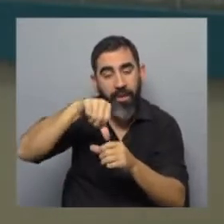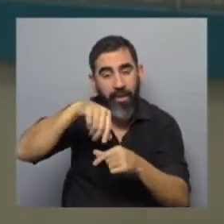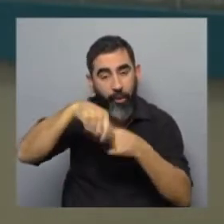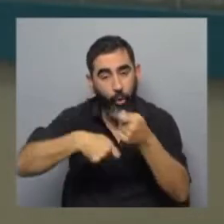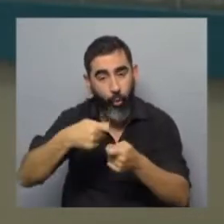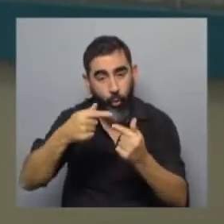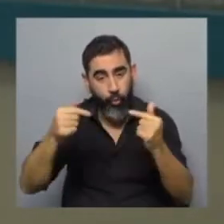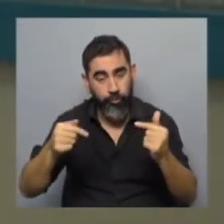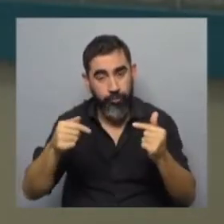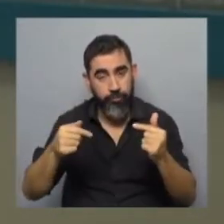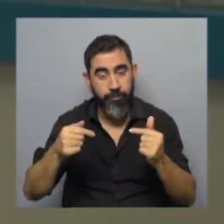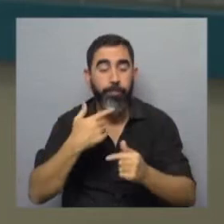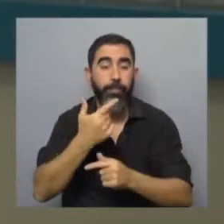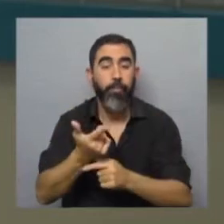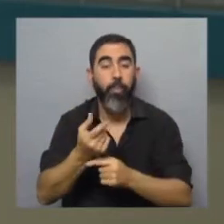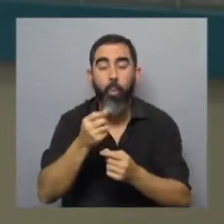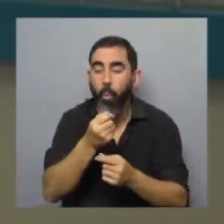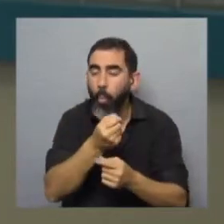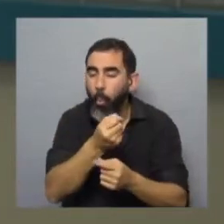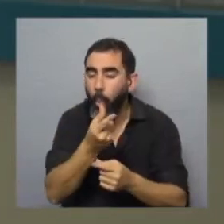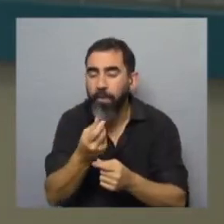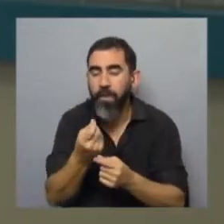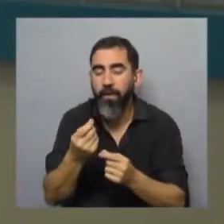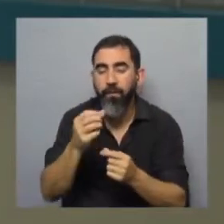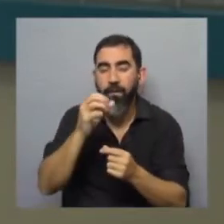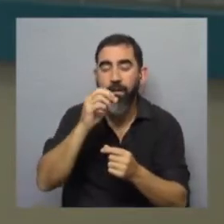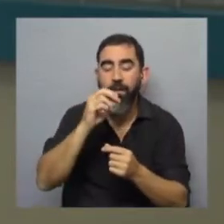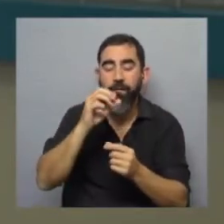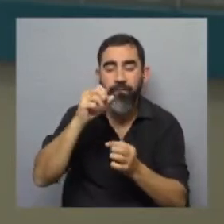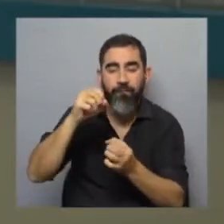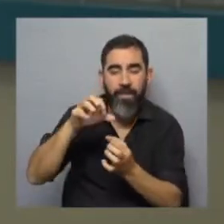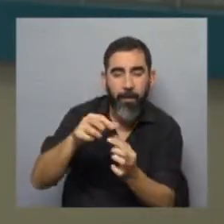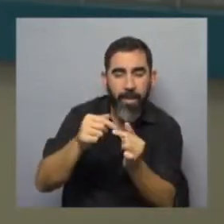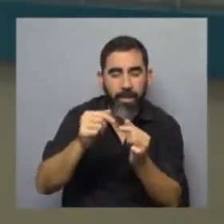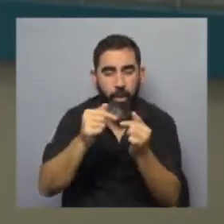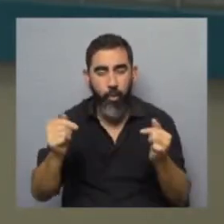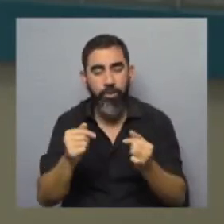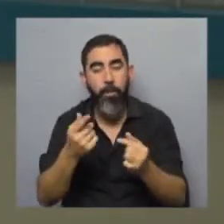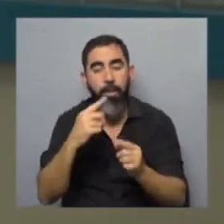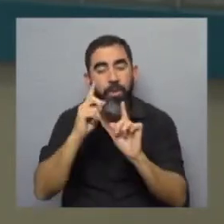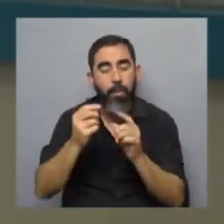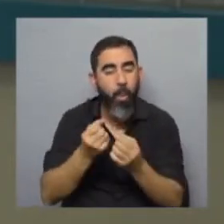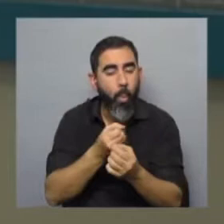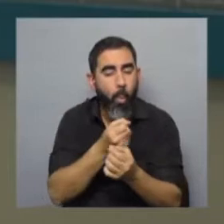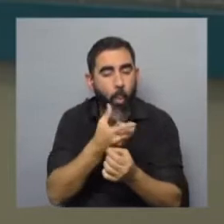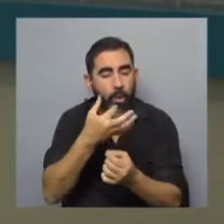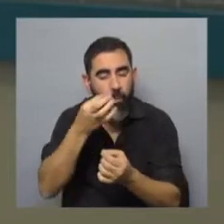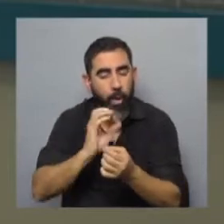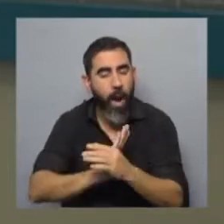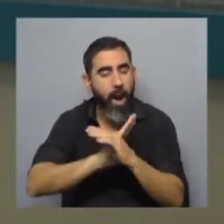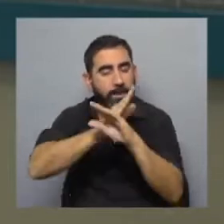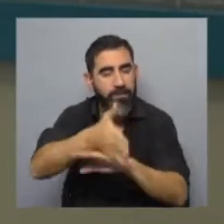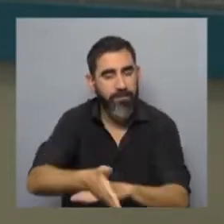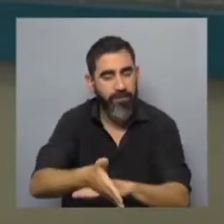el producto, o sea, que, por ejemplo, qué cantidad de vitamina A contiene, sino también qué tanto es bioaccesible, o sea,